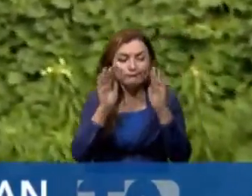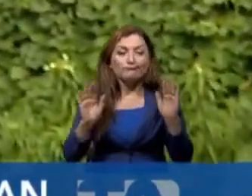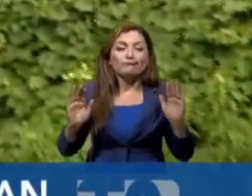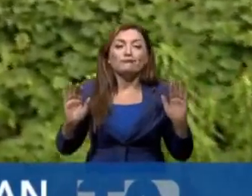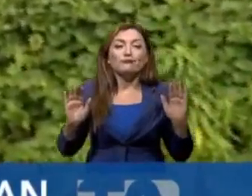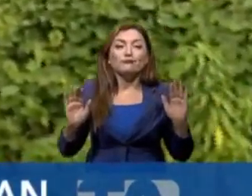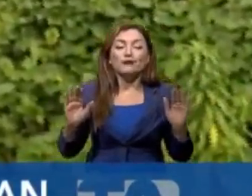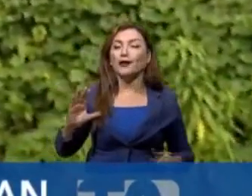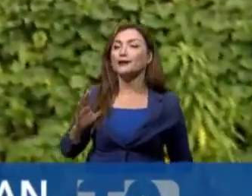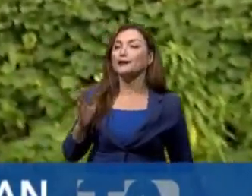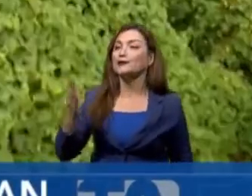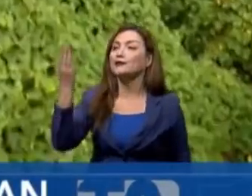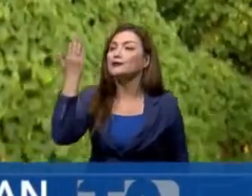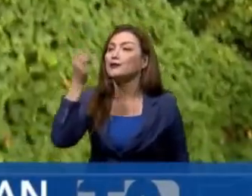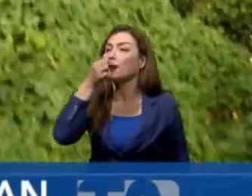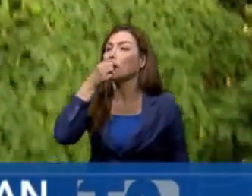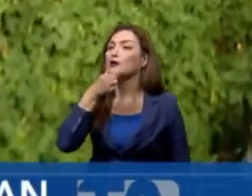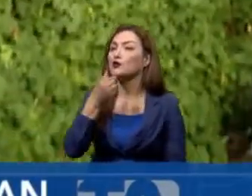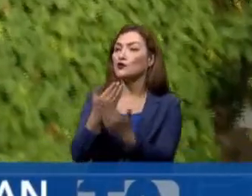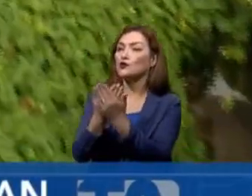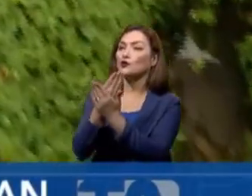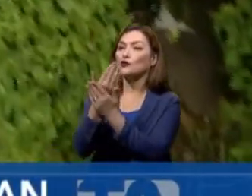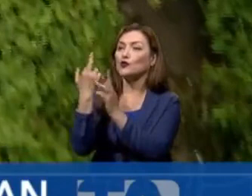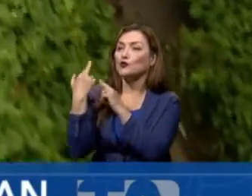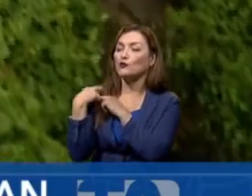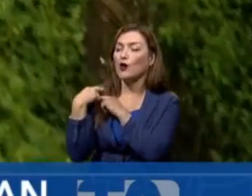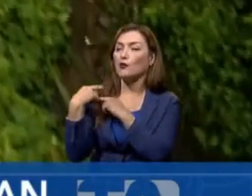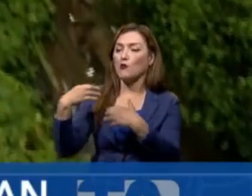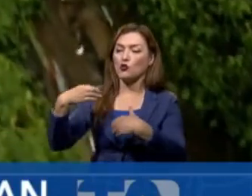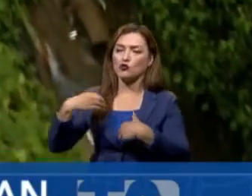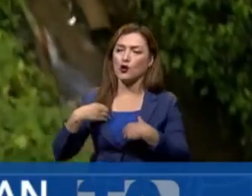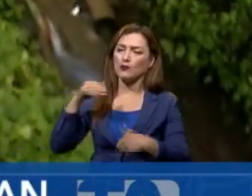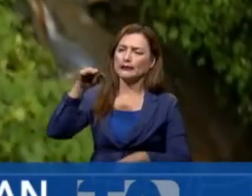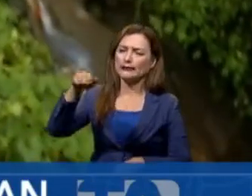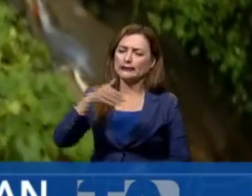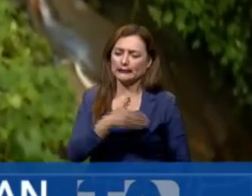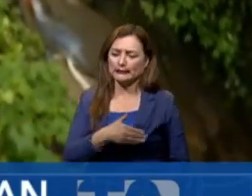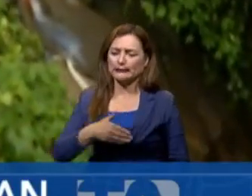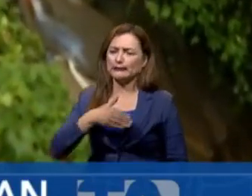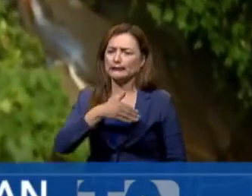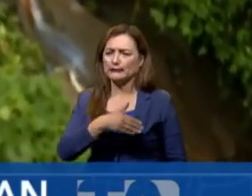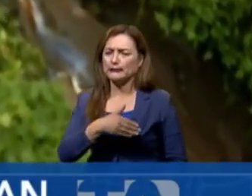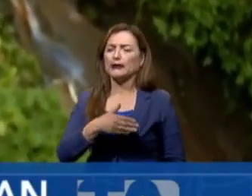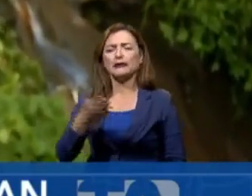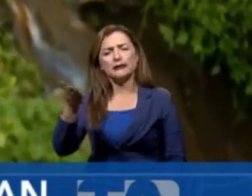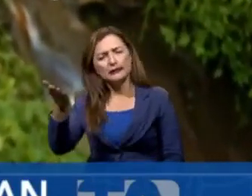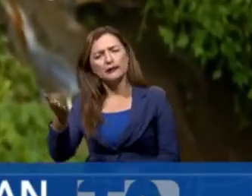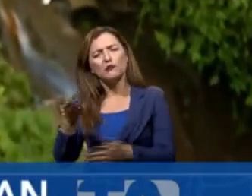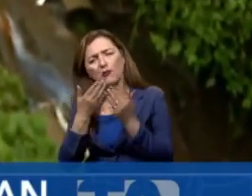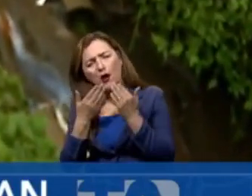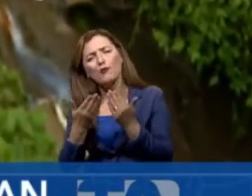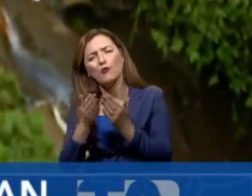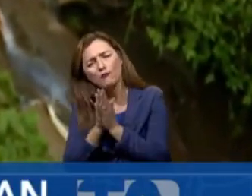al Señor Alcalde que está ahorita ya encargado posesionado que por favor nos tenga